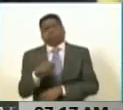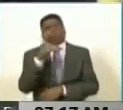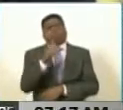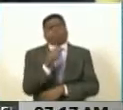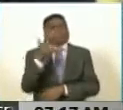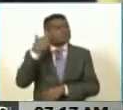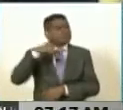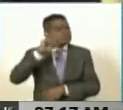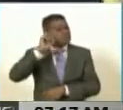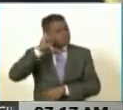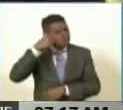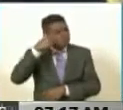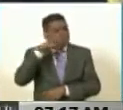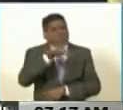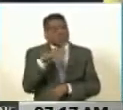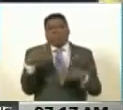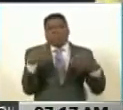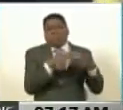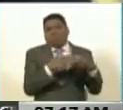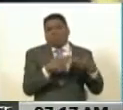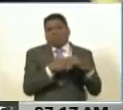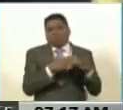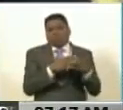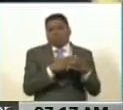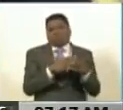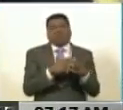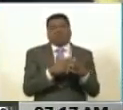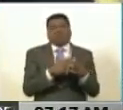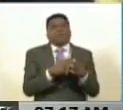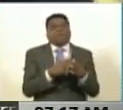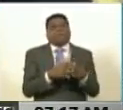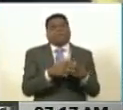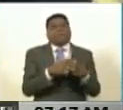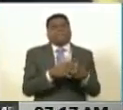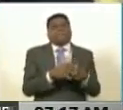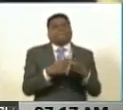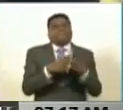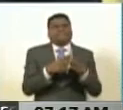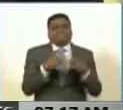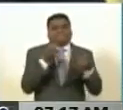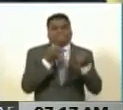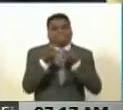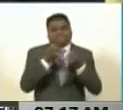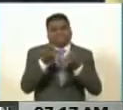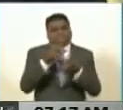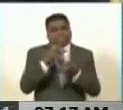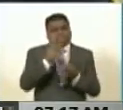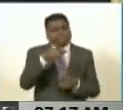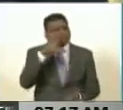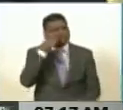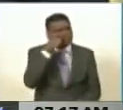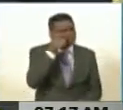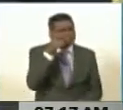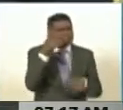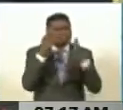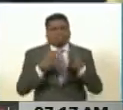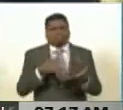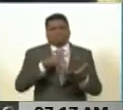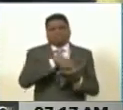cuerpo colegiado donde participa también el ciudadano Contralor General de la República, la ciudadana Fiscal General de la